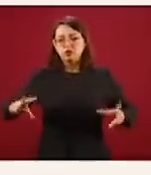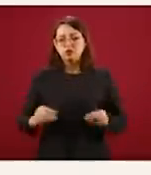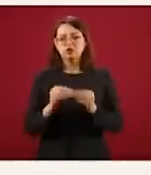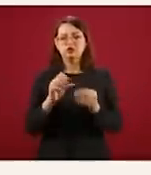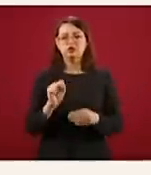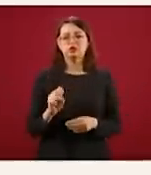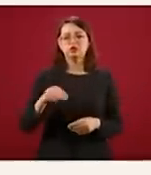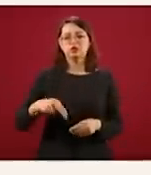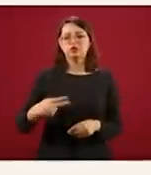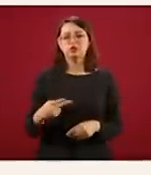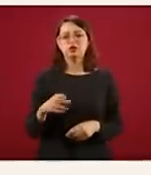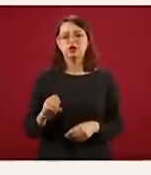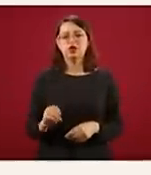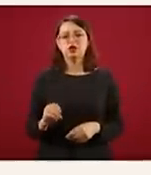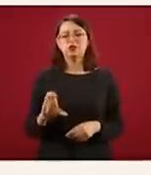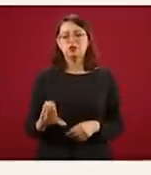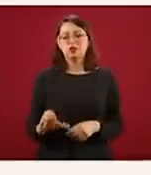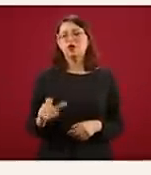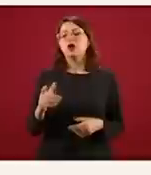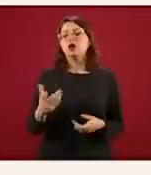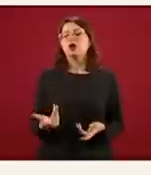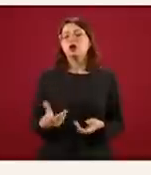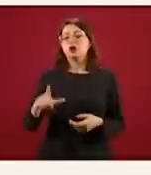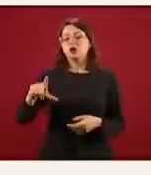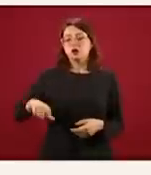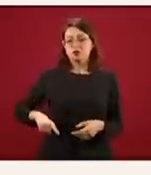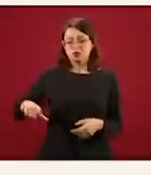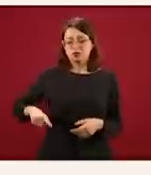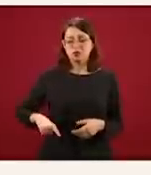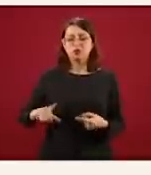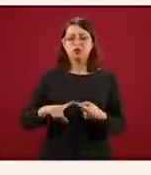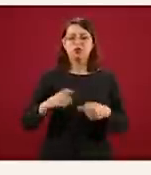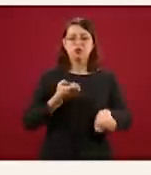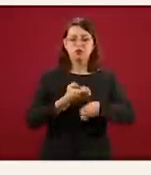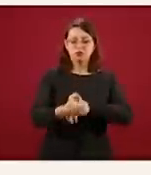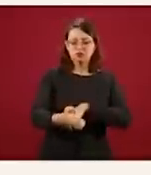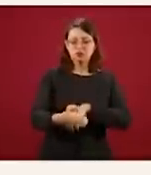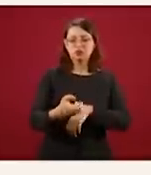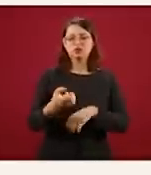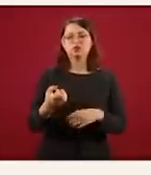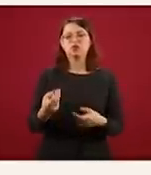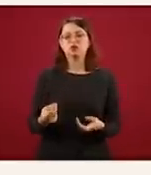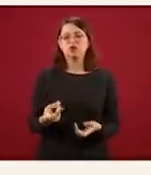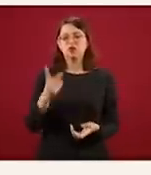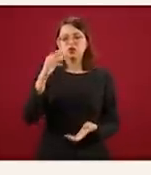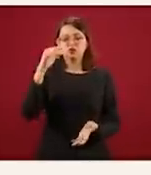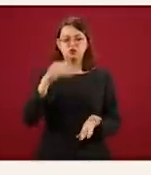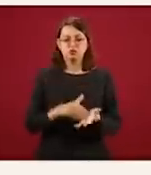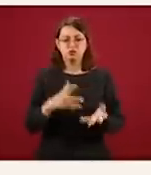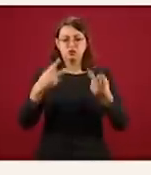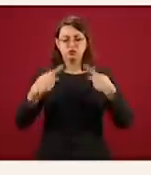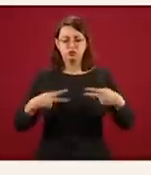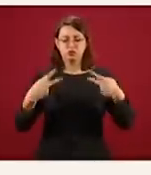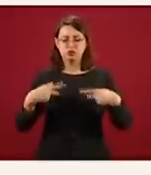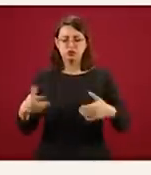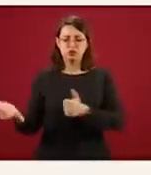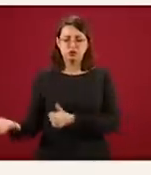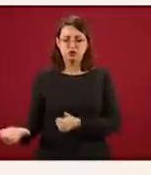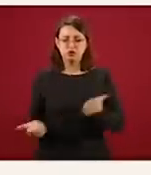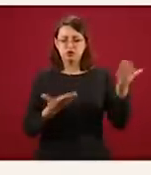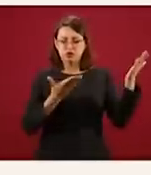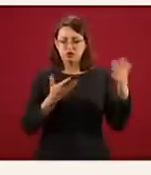Civil, resultando en el Estado de México, en Ixtlalpan, 2.000 habitantes evacuados, en